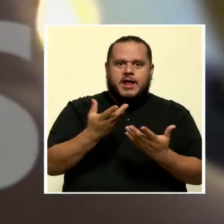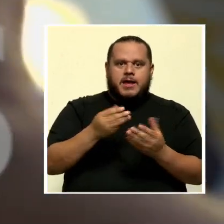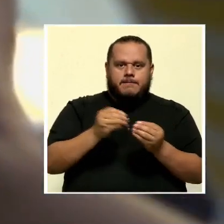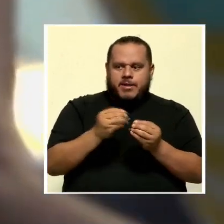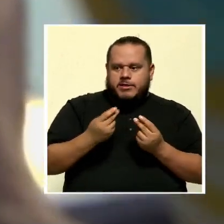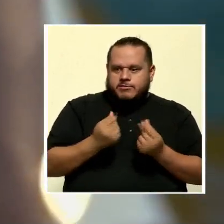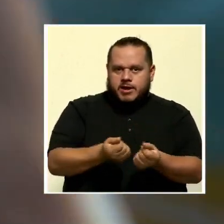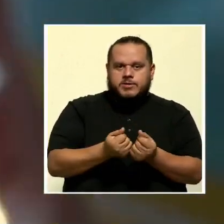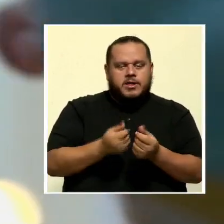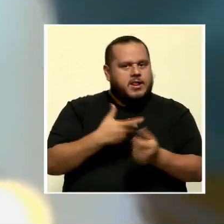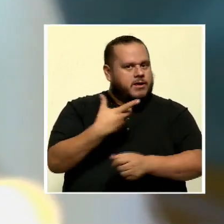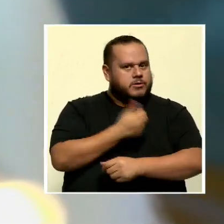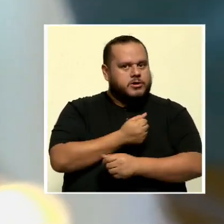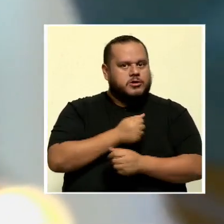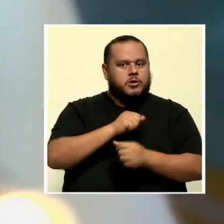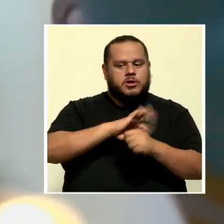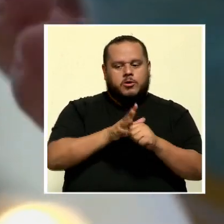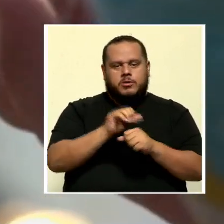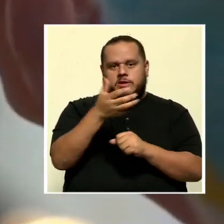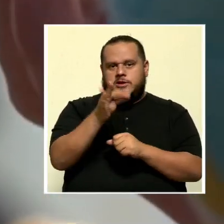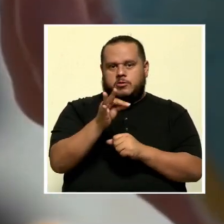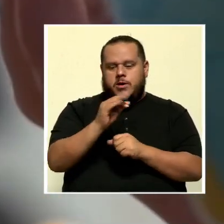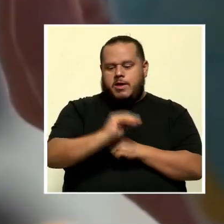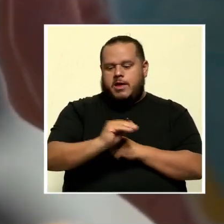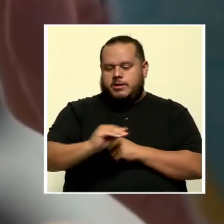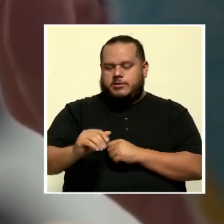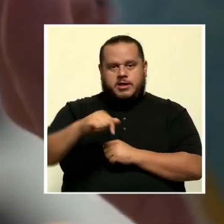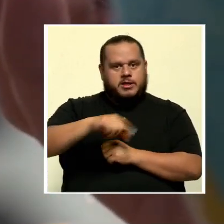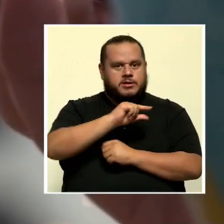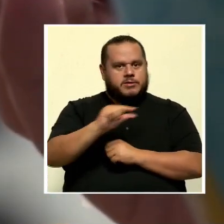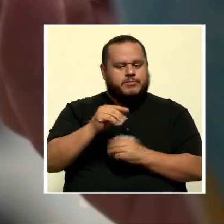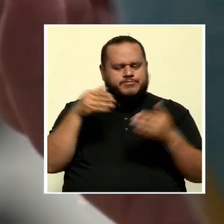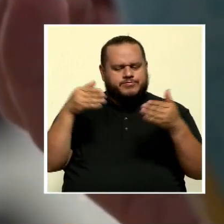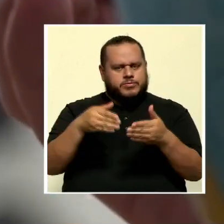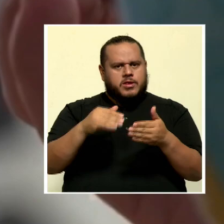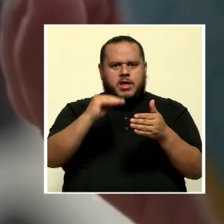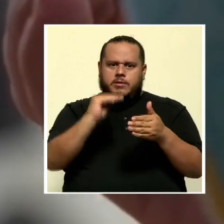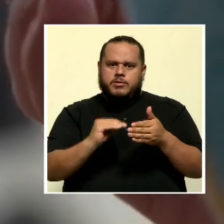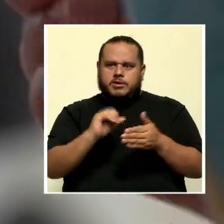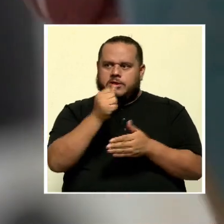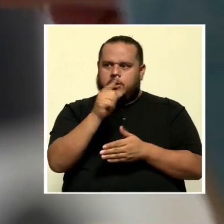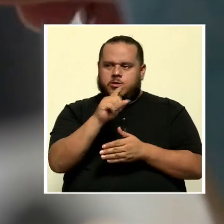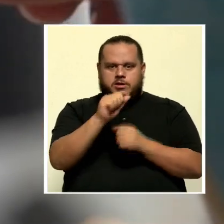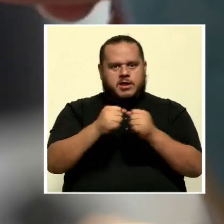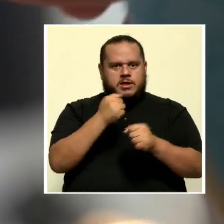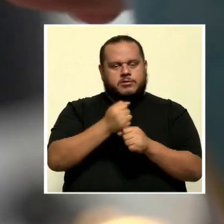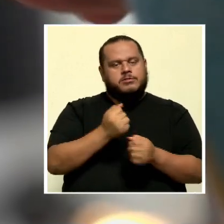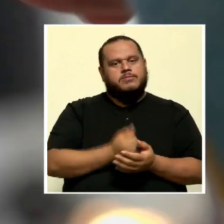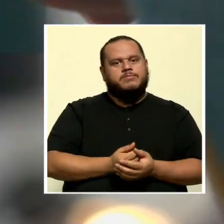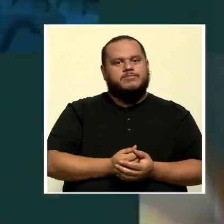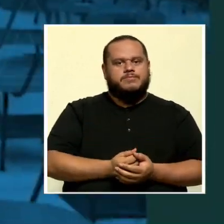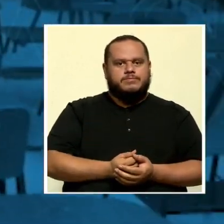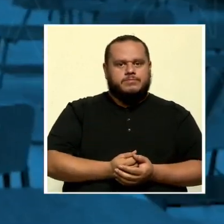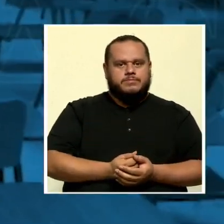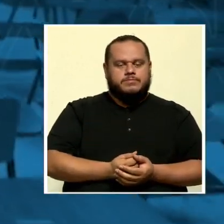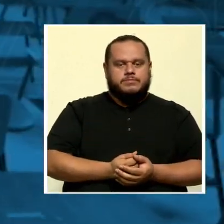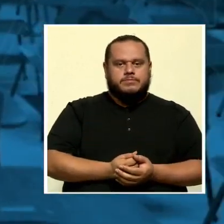contra la COVID-19 en niños. Esta semana atenderán a menores de 11 años.